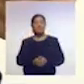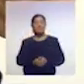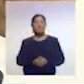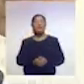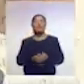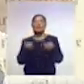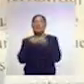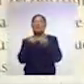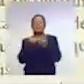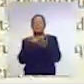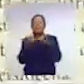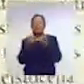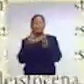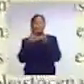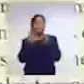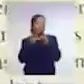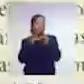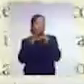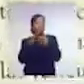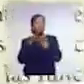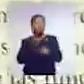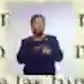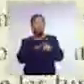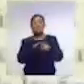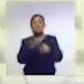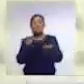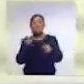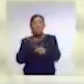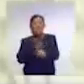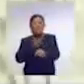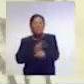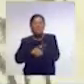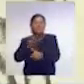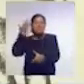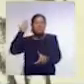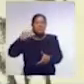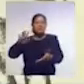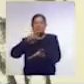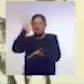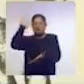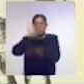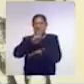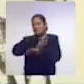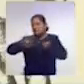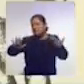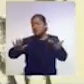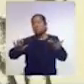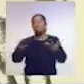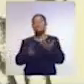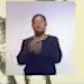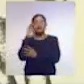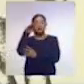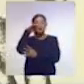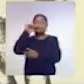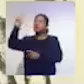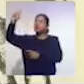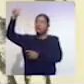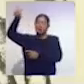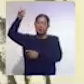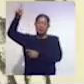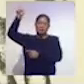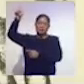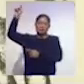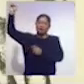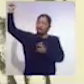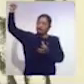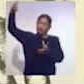hablar básicamente de algunos eventos catastróficos como ocurrió, todo parece indicar, con los dinosaurios, cuando cayó ese fragmento